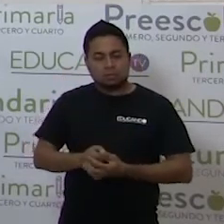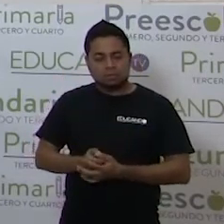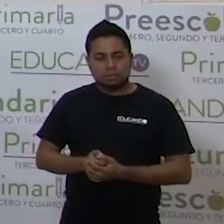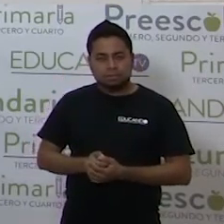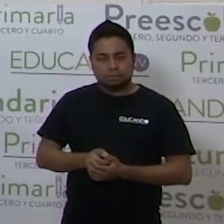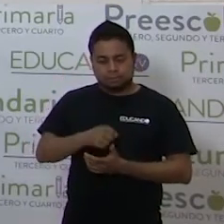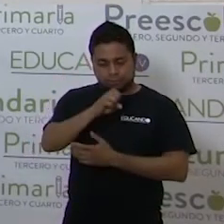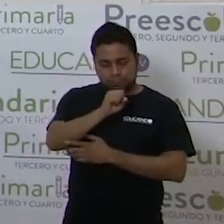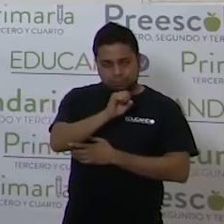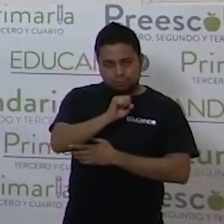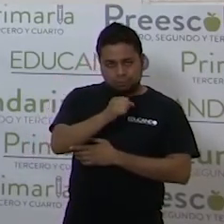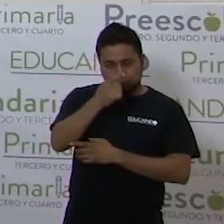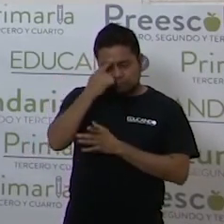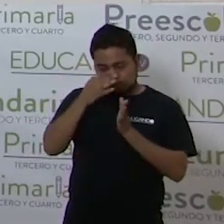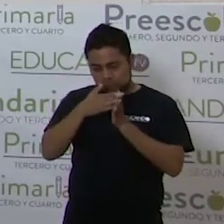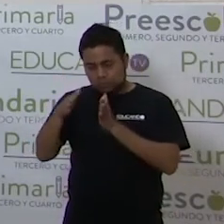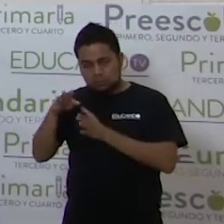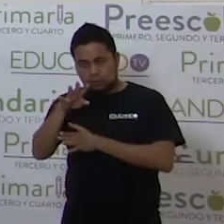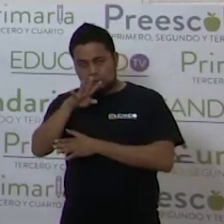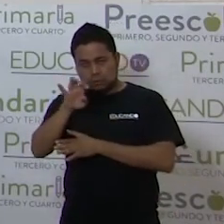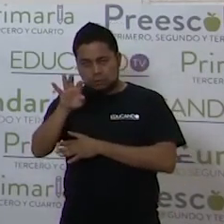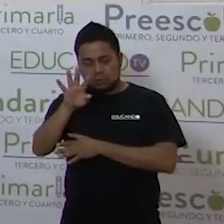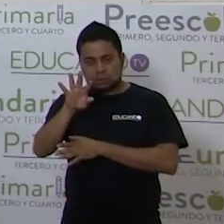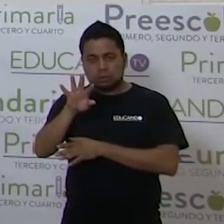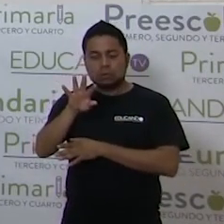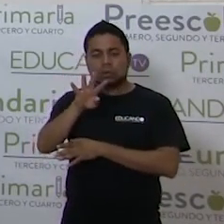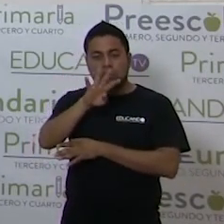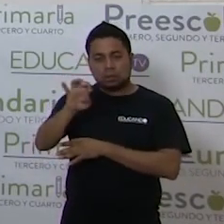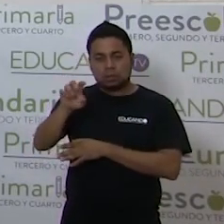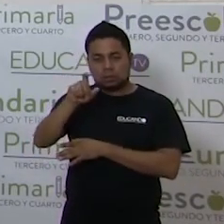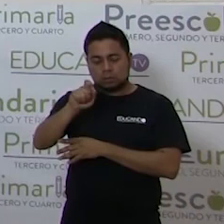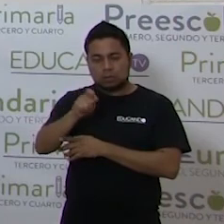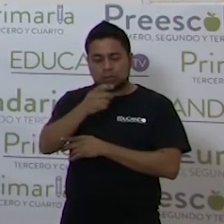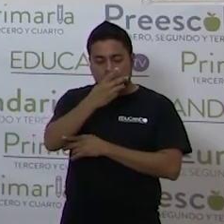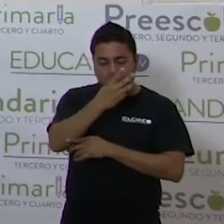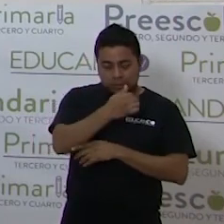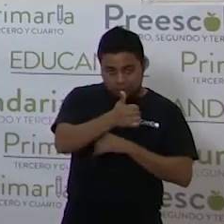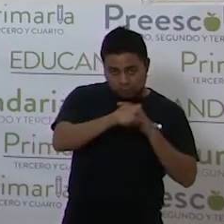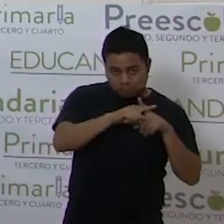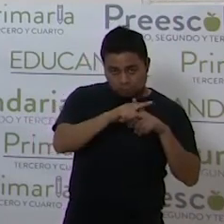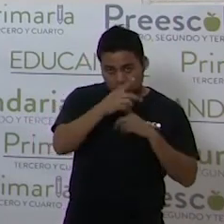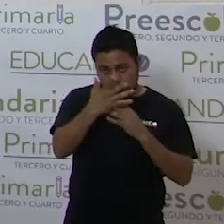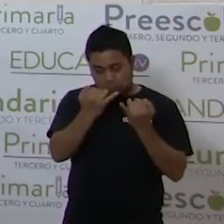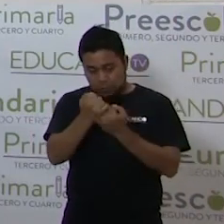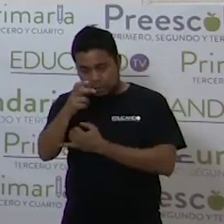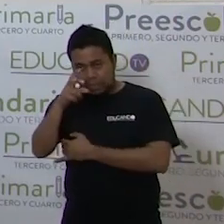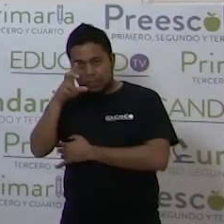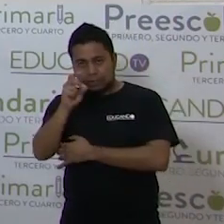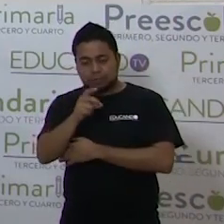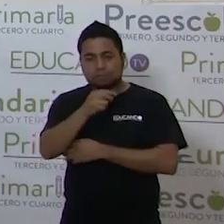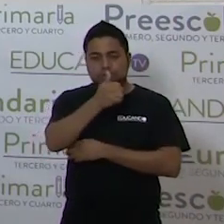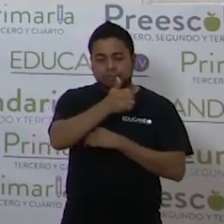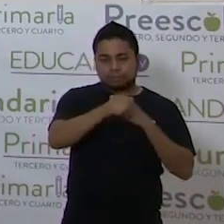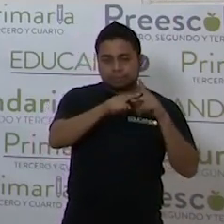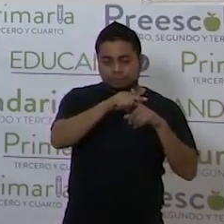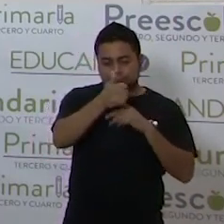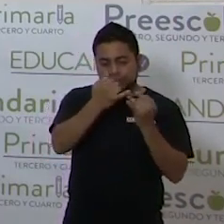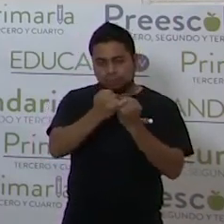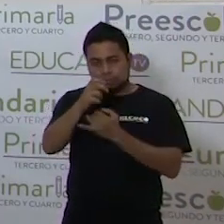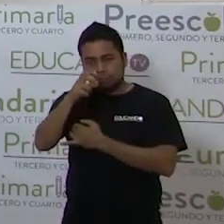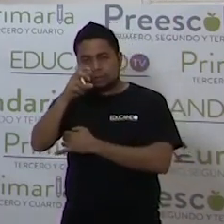el 60 en el 420 6 por 5 36 por 6 36 6 por 7